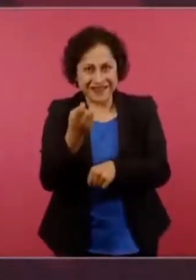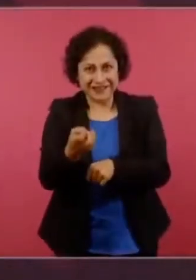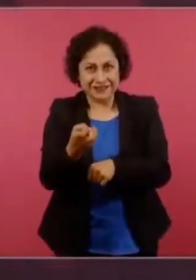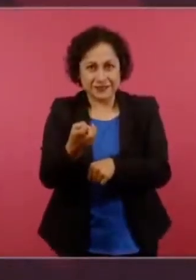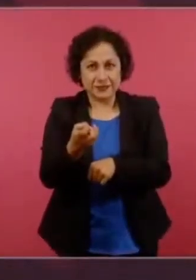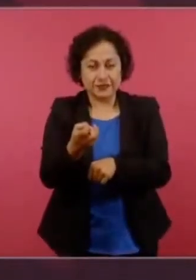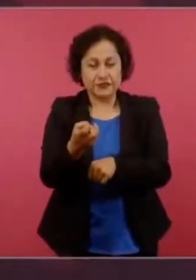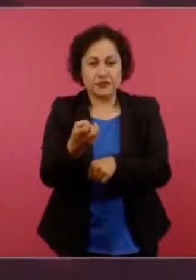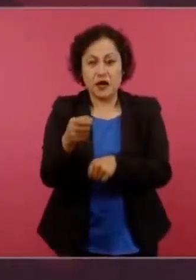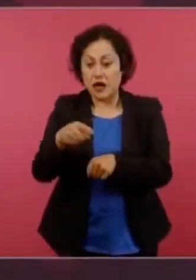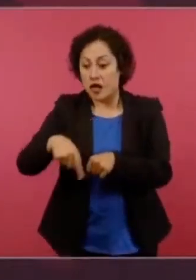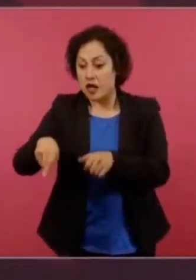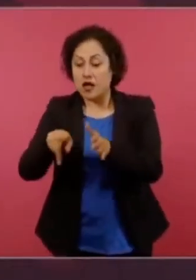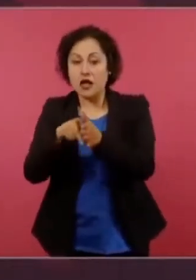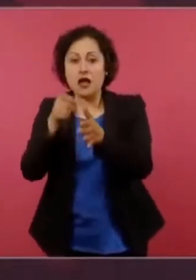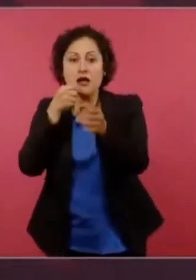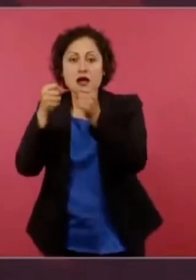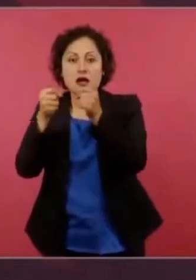desapareció.